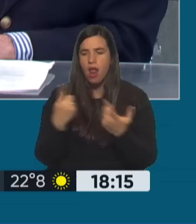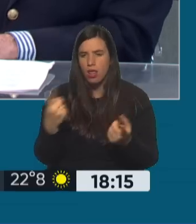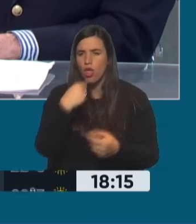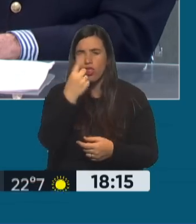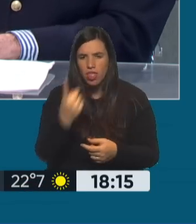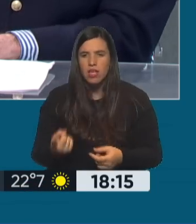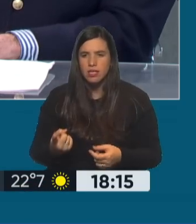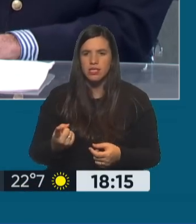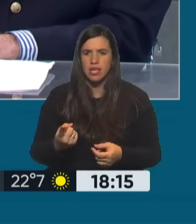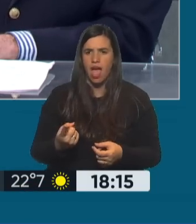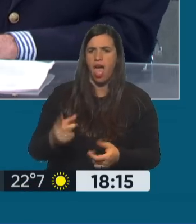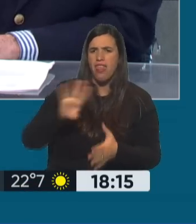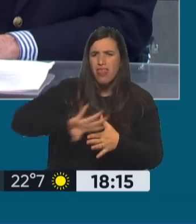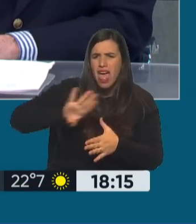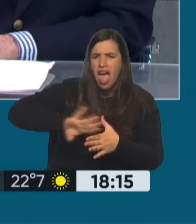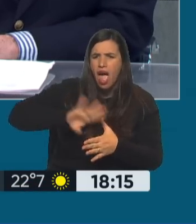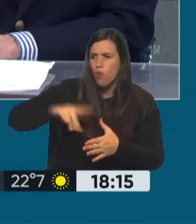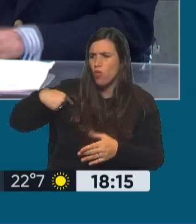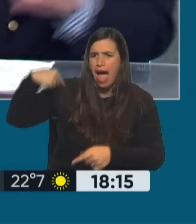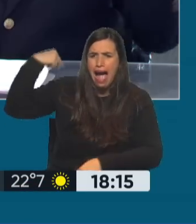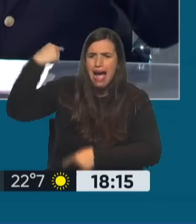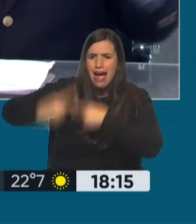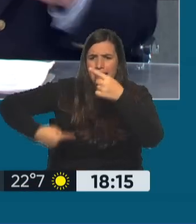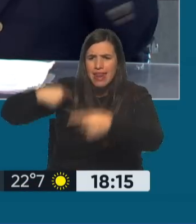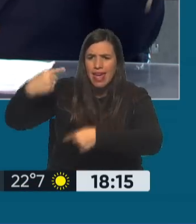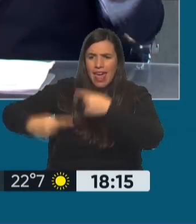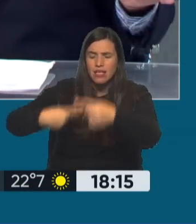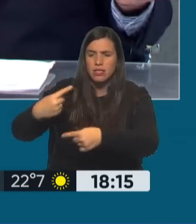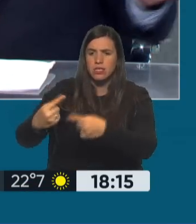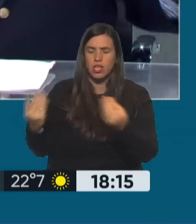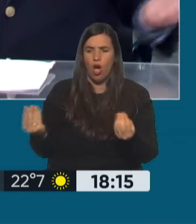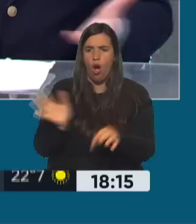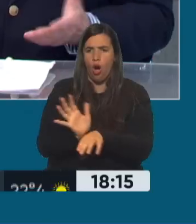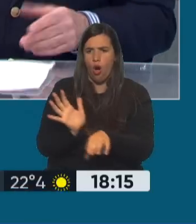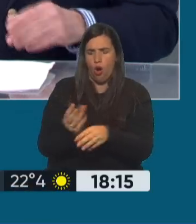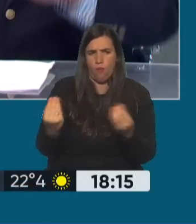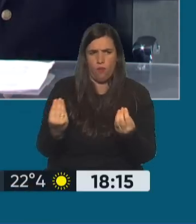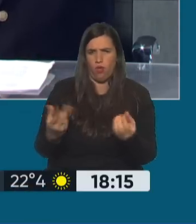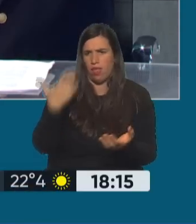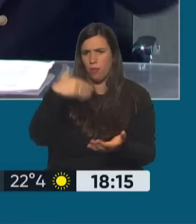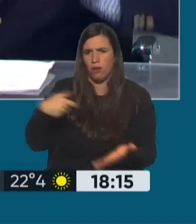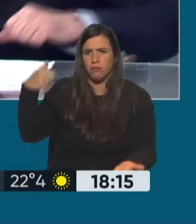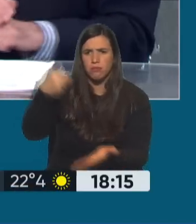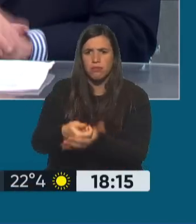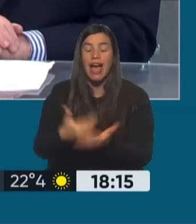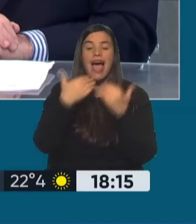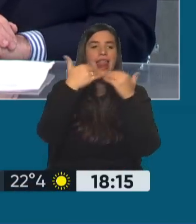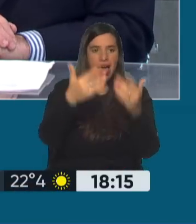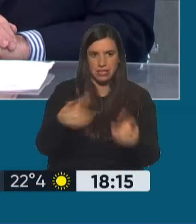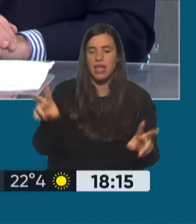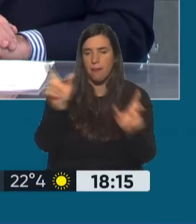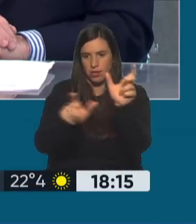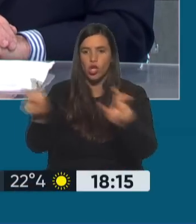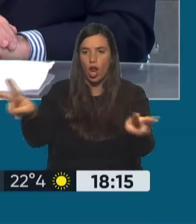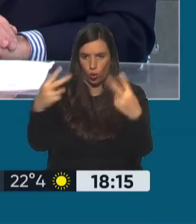por generaciones no es una expansión de una espalda chiquitita. ¿De qué me están hablando? Gracias a los televidentes. Claro, o